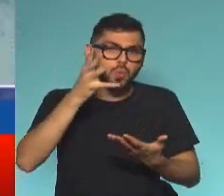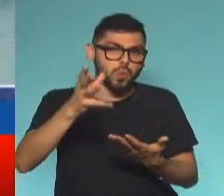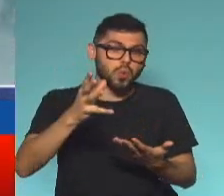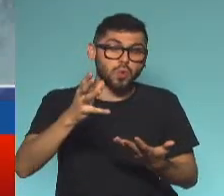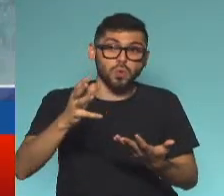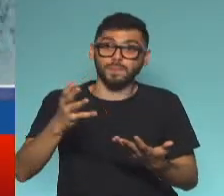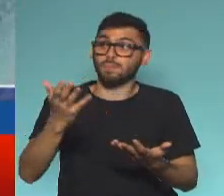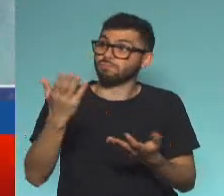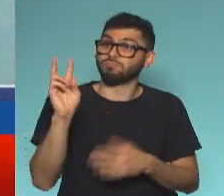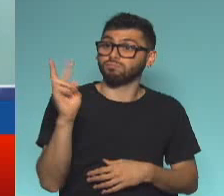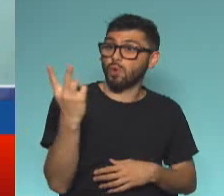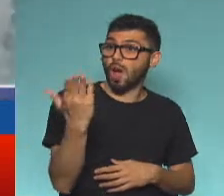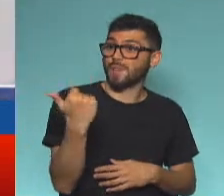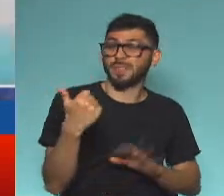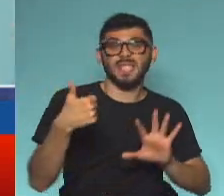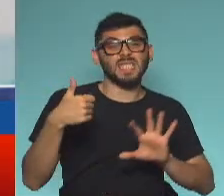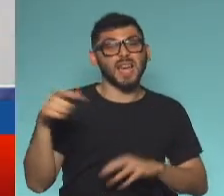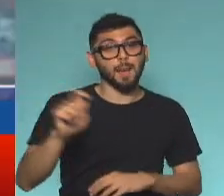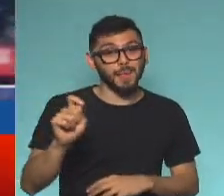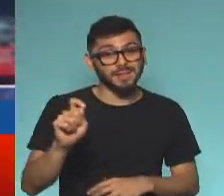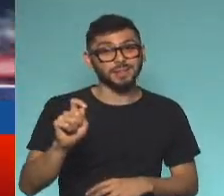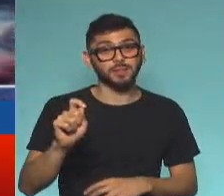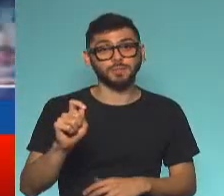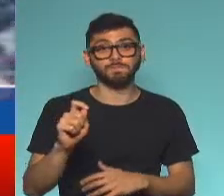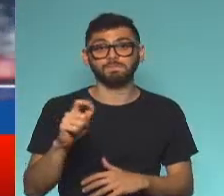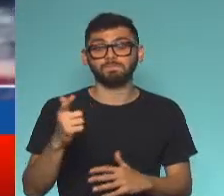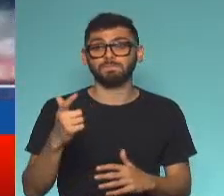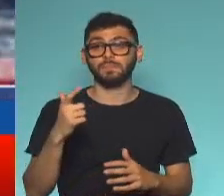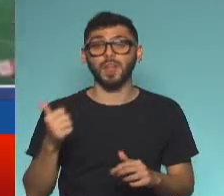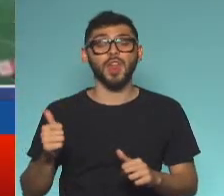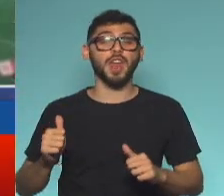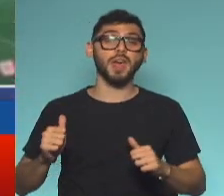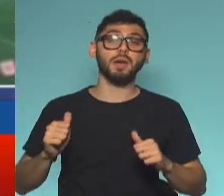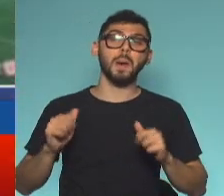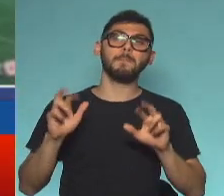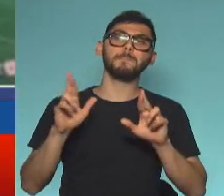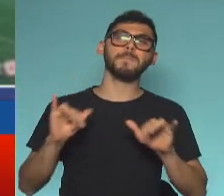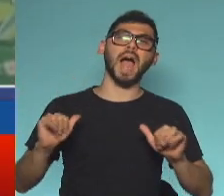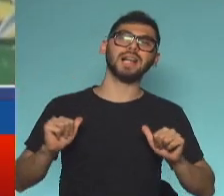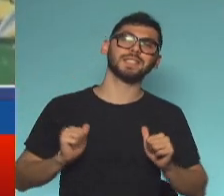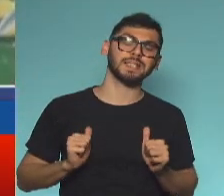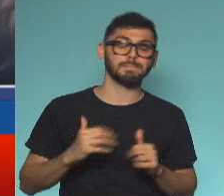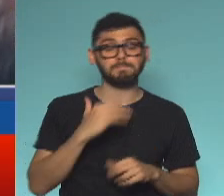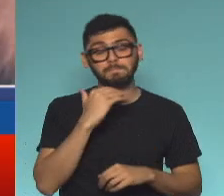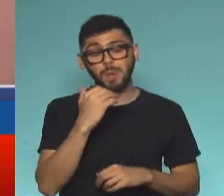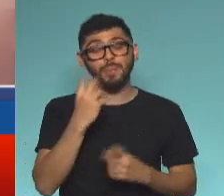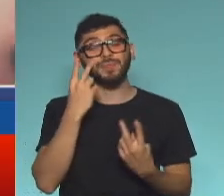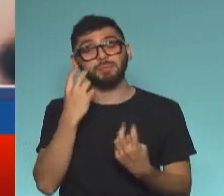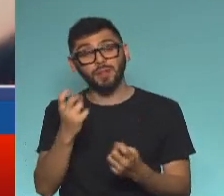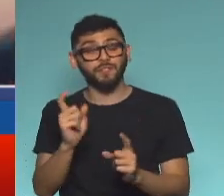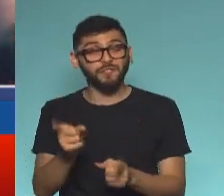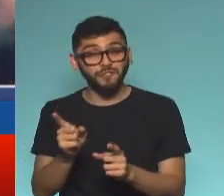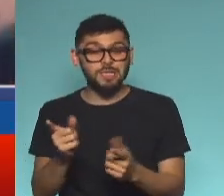son 6 meses, no sé si lo dejan descansar en paz, porque todavía sigue esta investigación complicada,